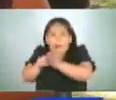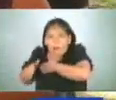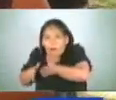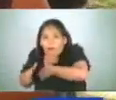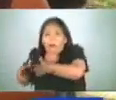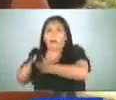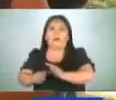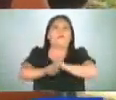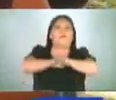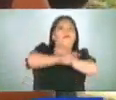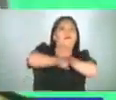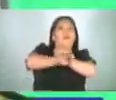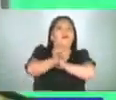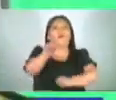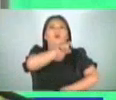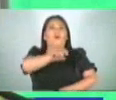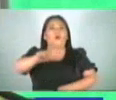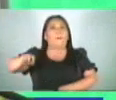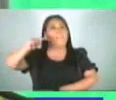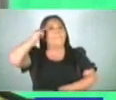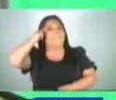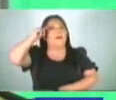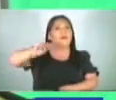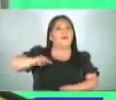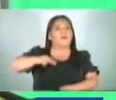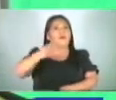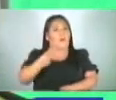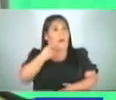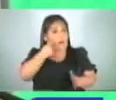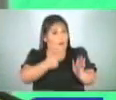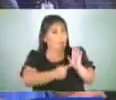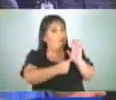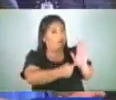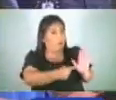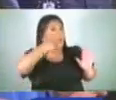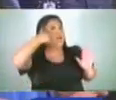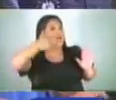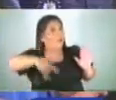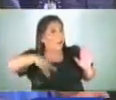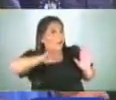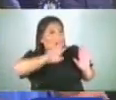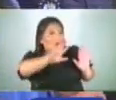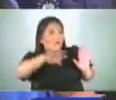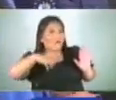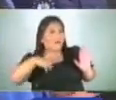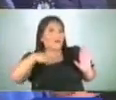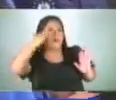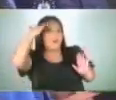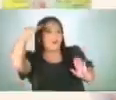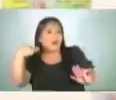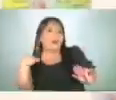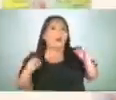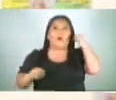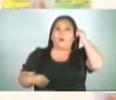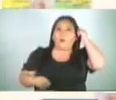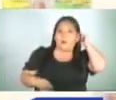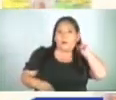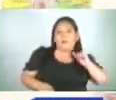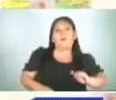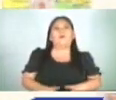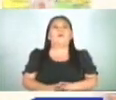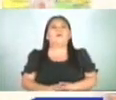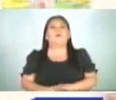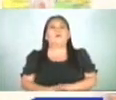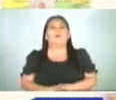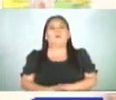campaña Piénsalo dos veces plantea los riesgos a los que pueden exponerse tanto hombres como mujeres.